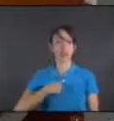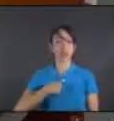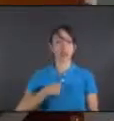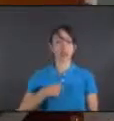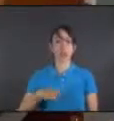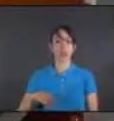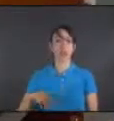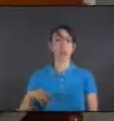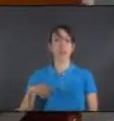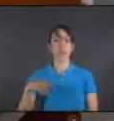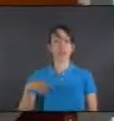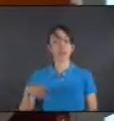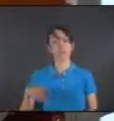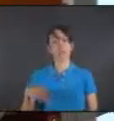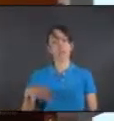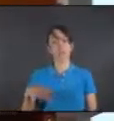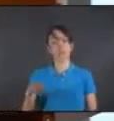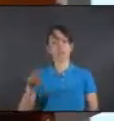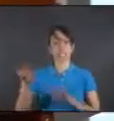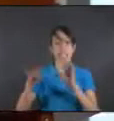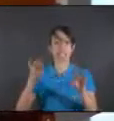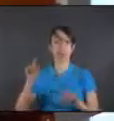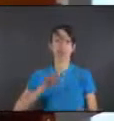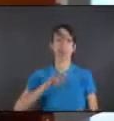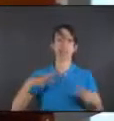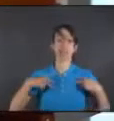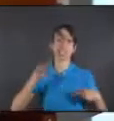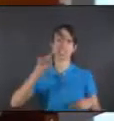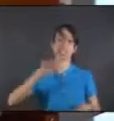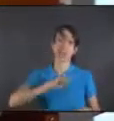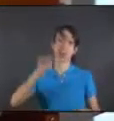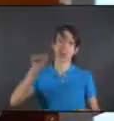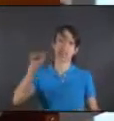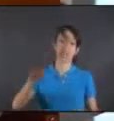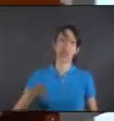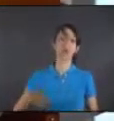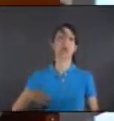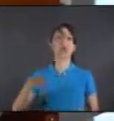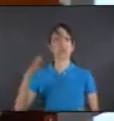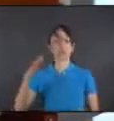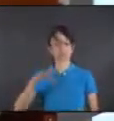Va, pues, écheme una manita. Imagíneselo. ¿Cómo habrá estado esa tierra?